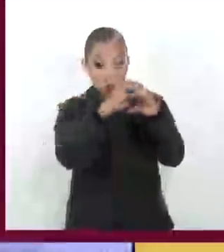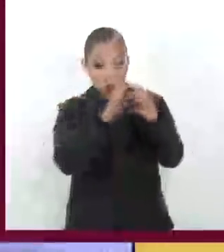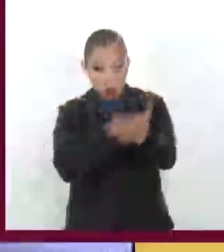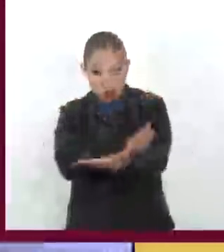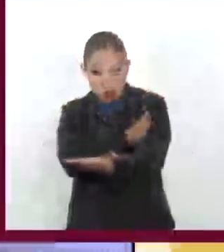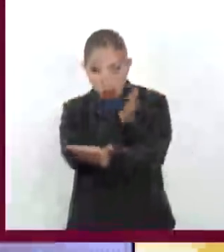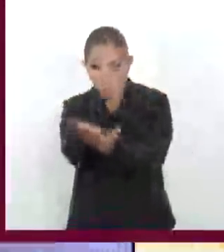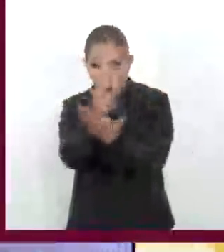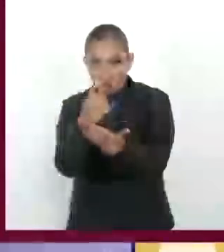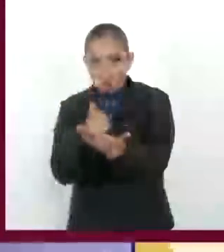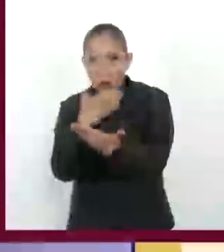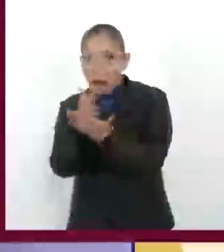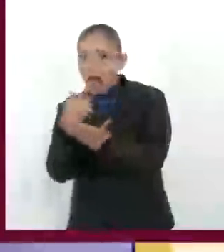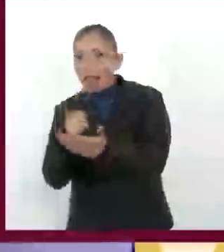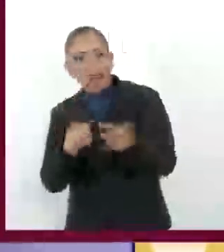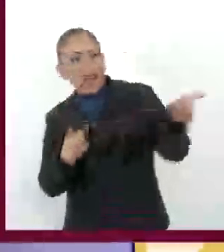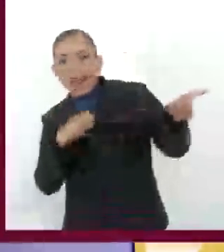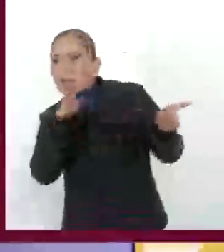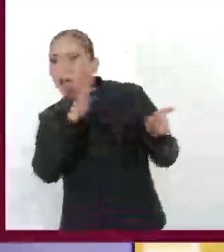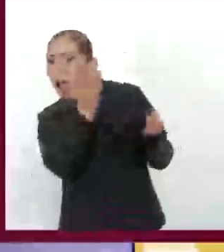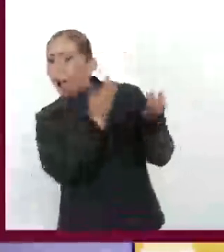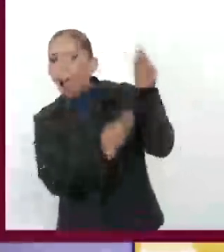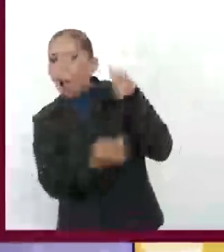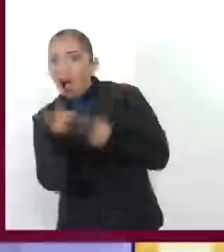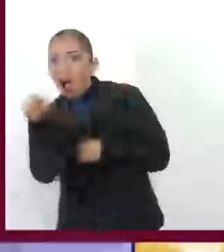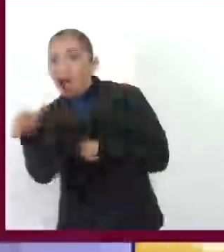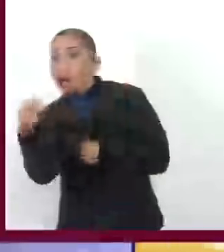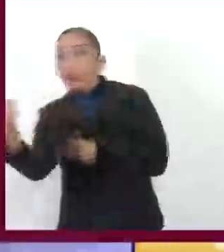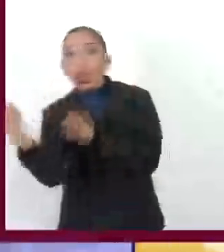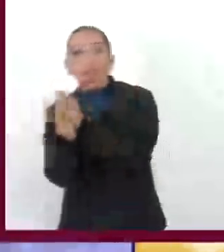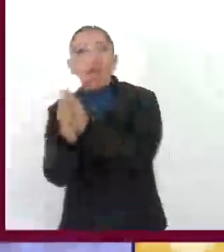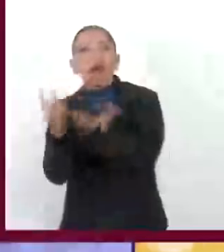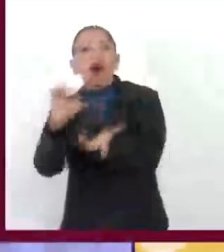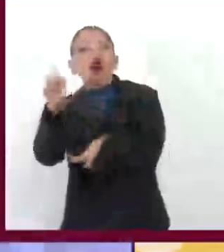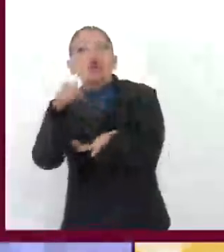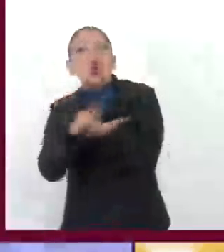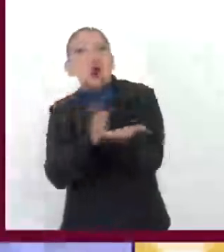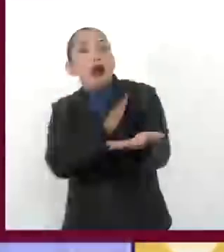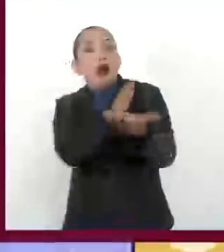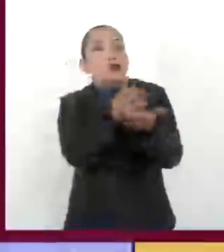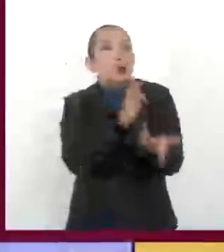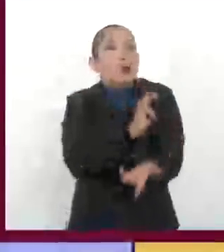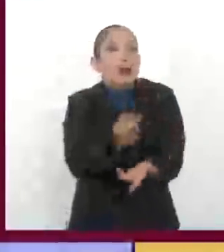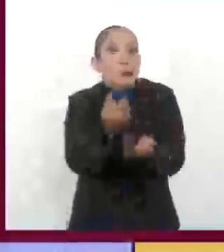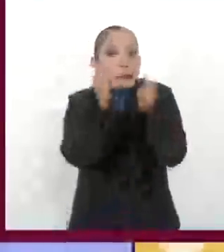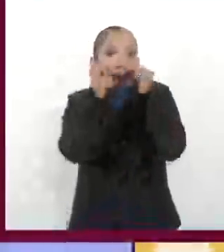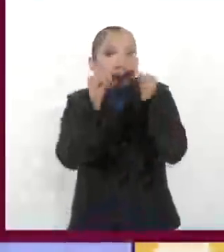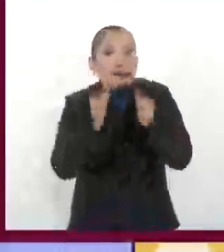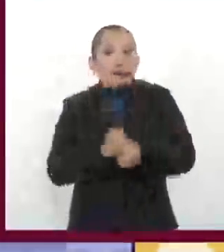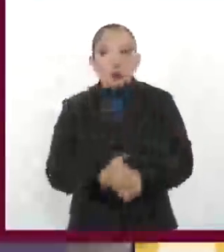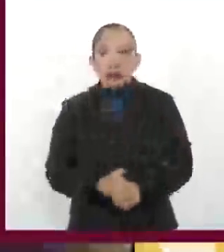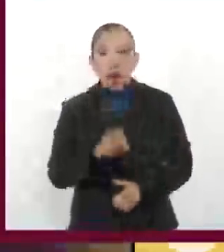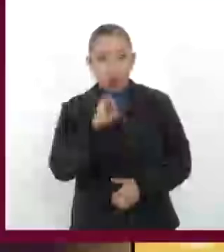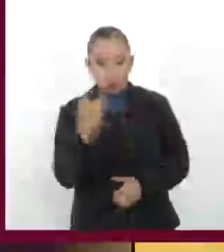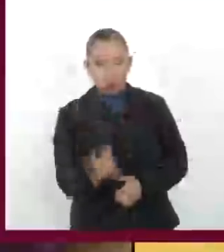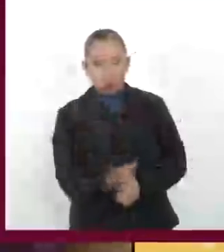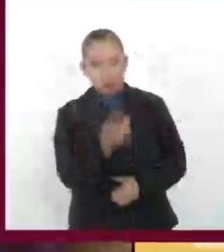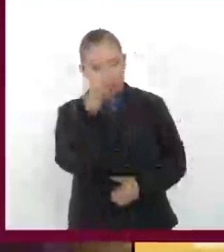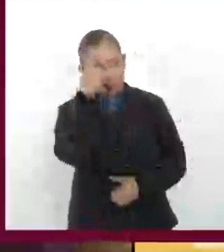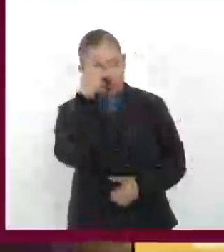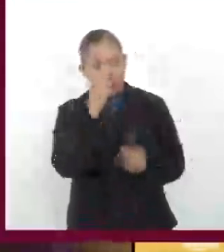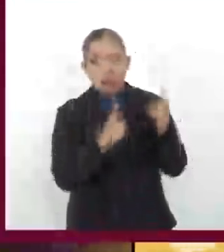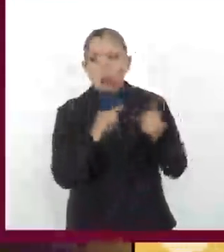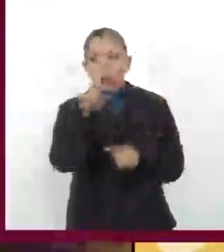que vas a acudir a presentar tu denuncia no te hacen caso, ¿a qué otras puedes ir? ¿A qué otros lugares puedes acudir? Otra pregunta